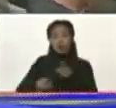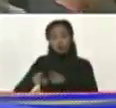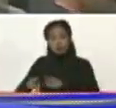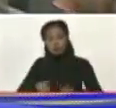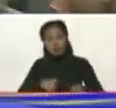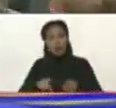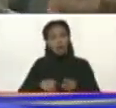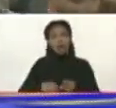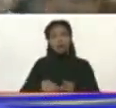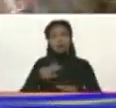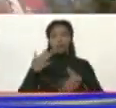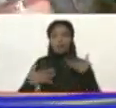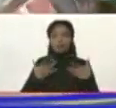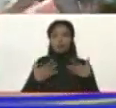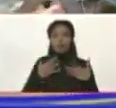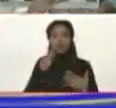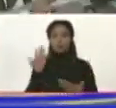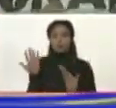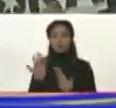evento.